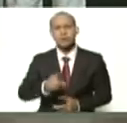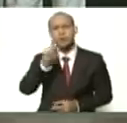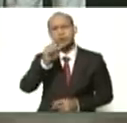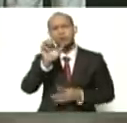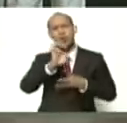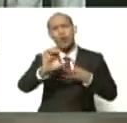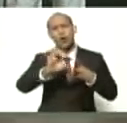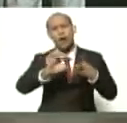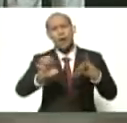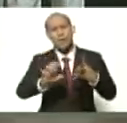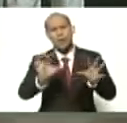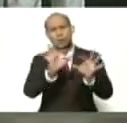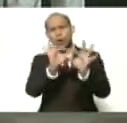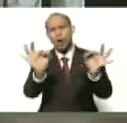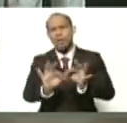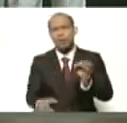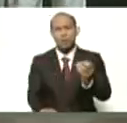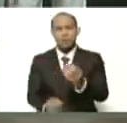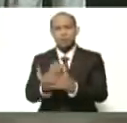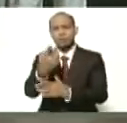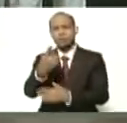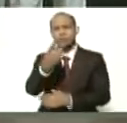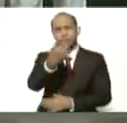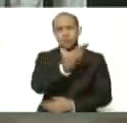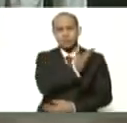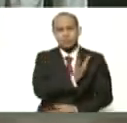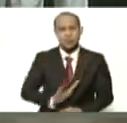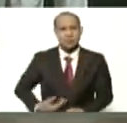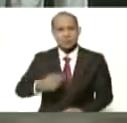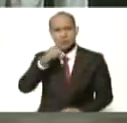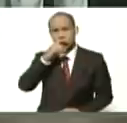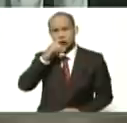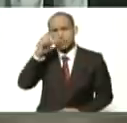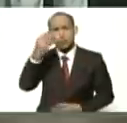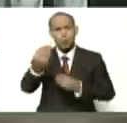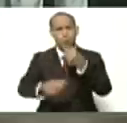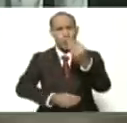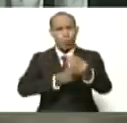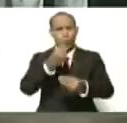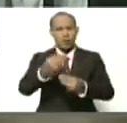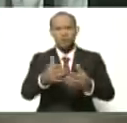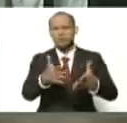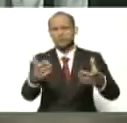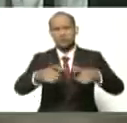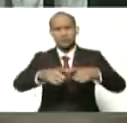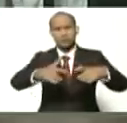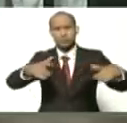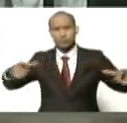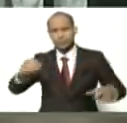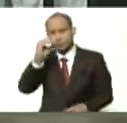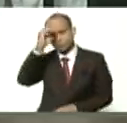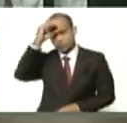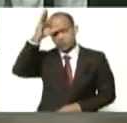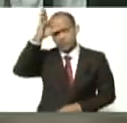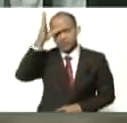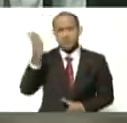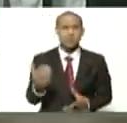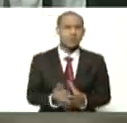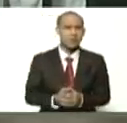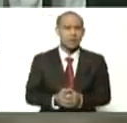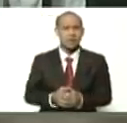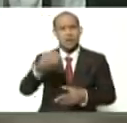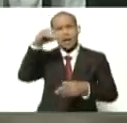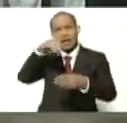elementos de ese método que usted ha diseñado tiene que ver con la ampliación de capacidades para pacientes